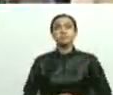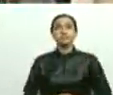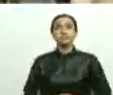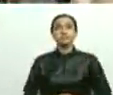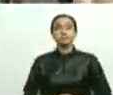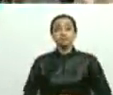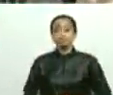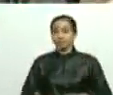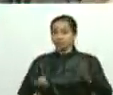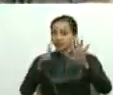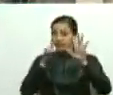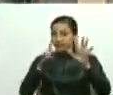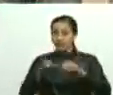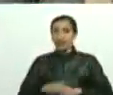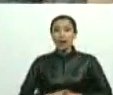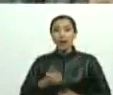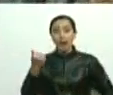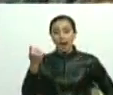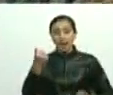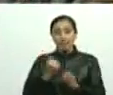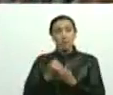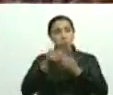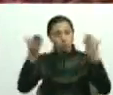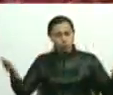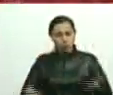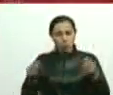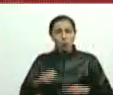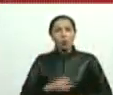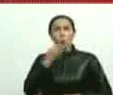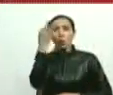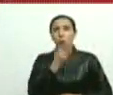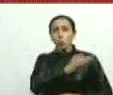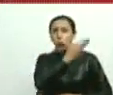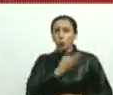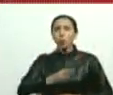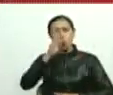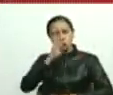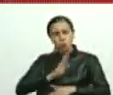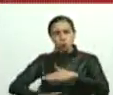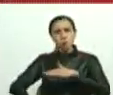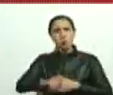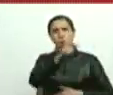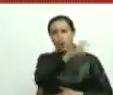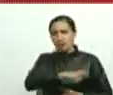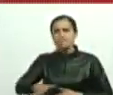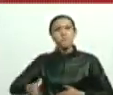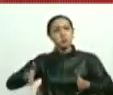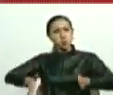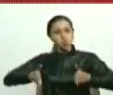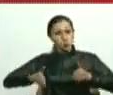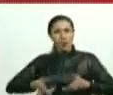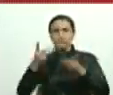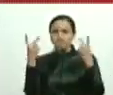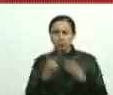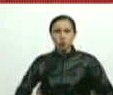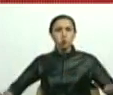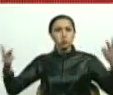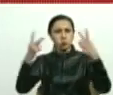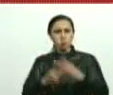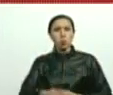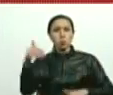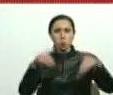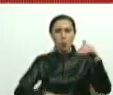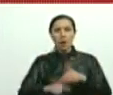Seis, apoyar de manera ferviente, comprometida y humilde a quien resulte ganador o ganadora en las elecciones